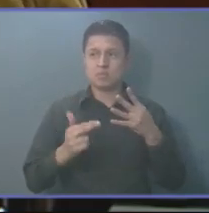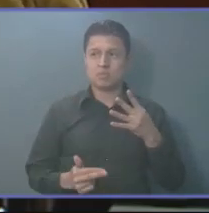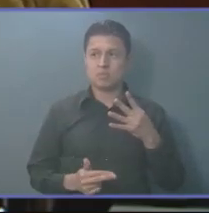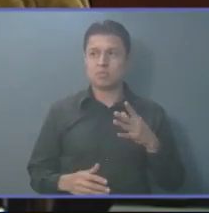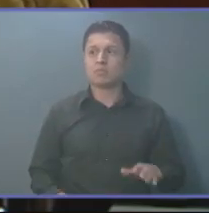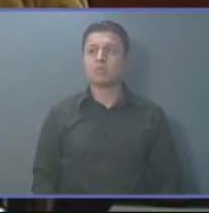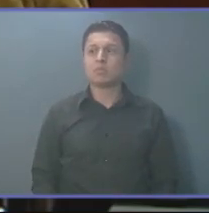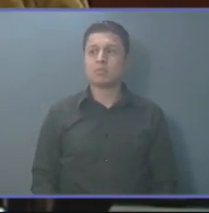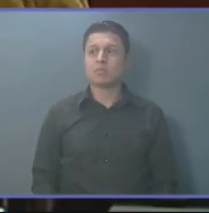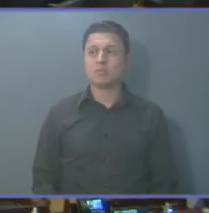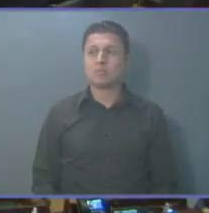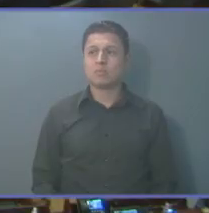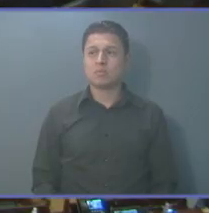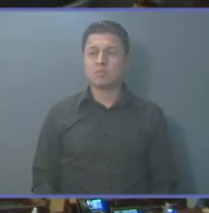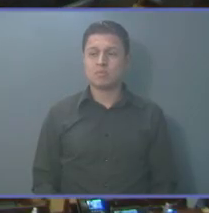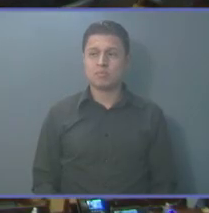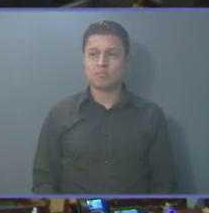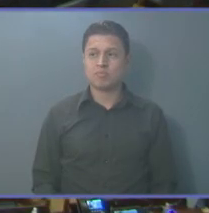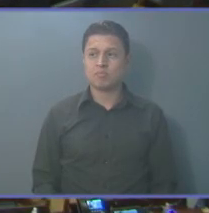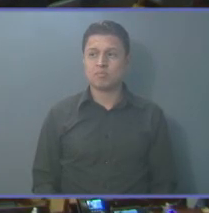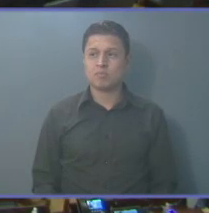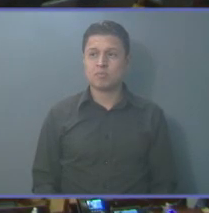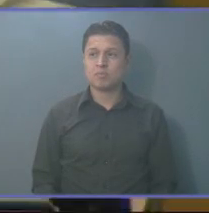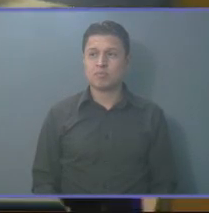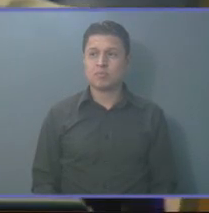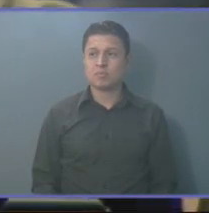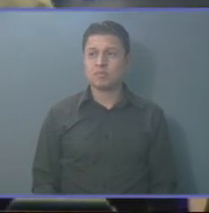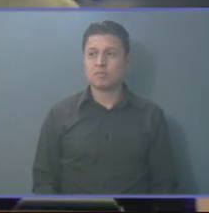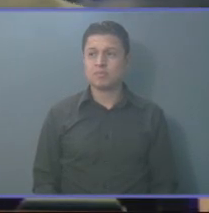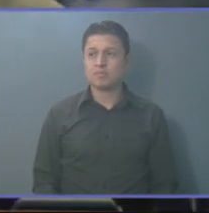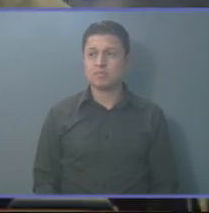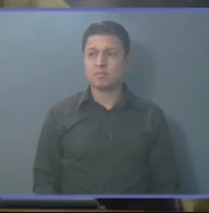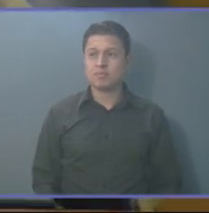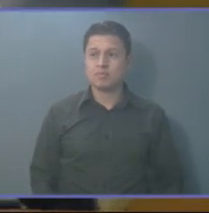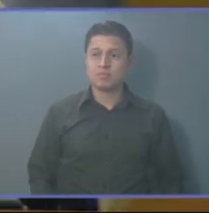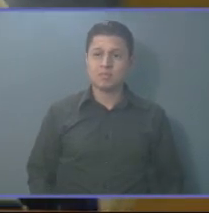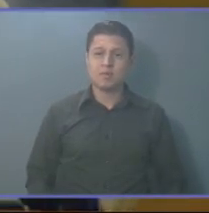Le pedimos a la diputada Maite